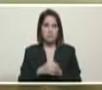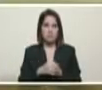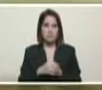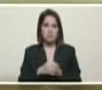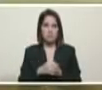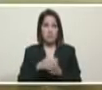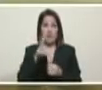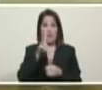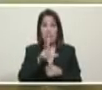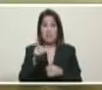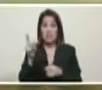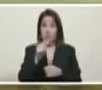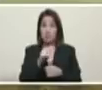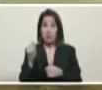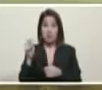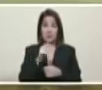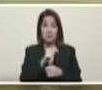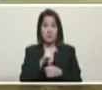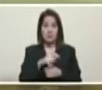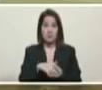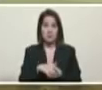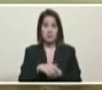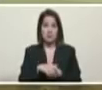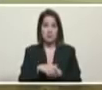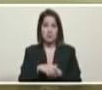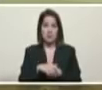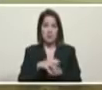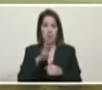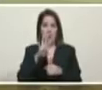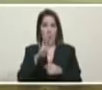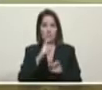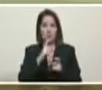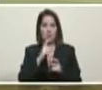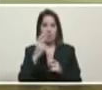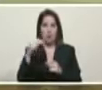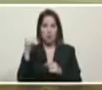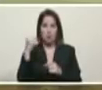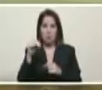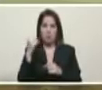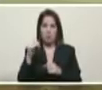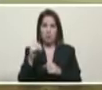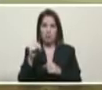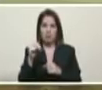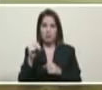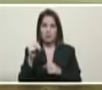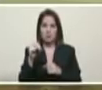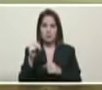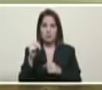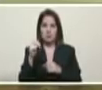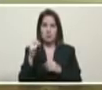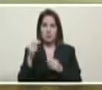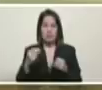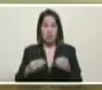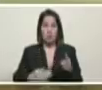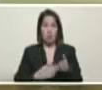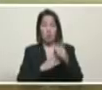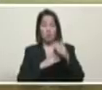Exactamente 3 meses, el pasado 4 de noviembre, se da otro